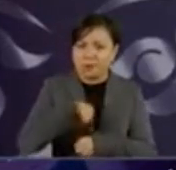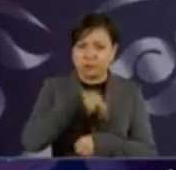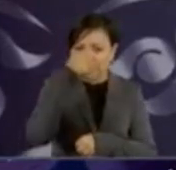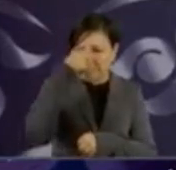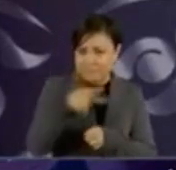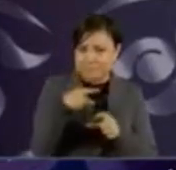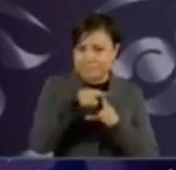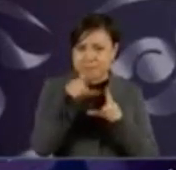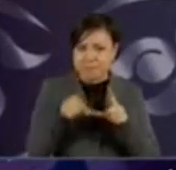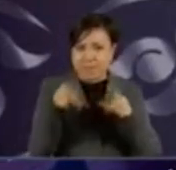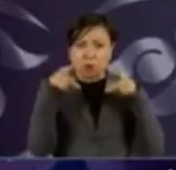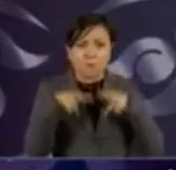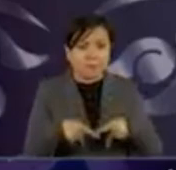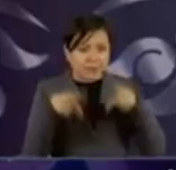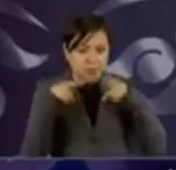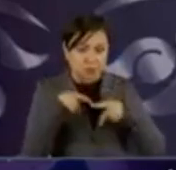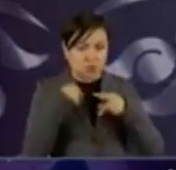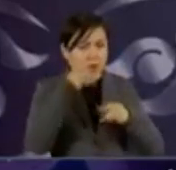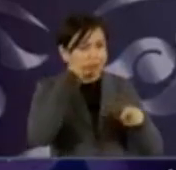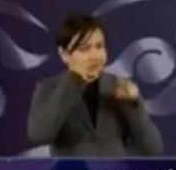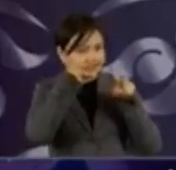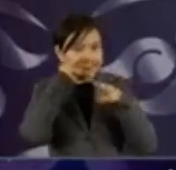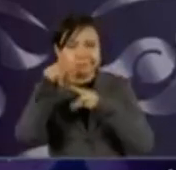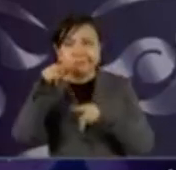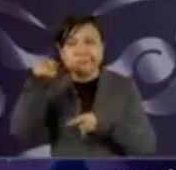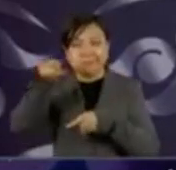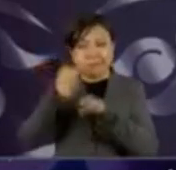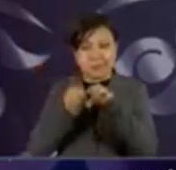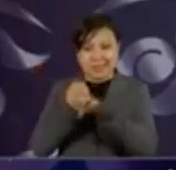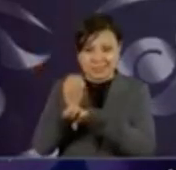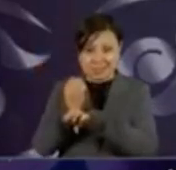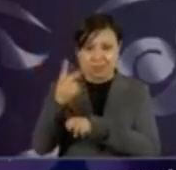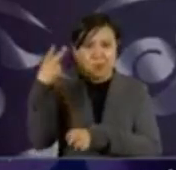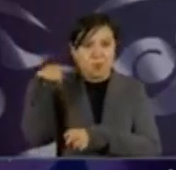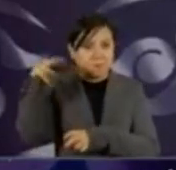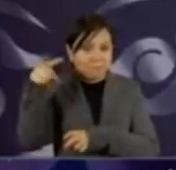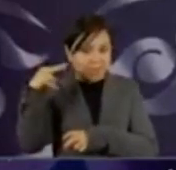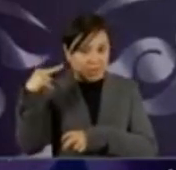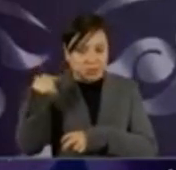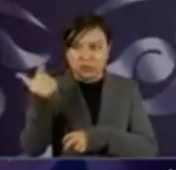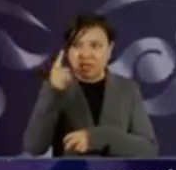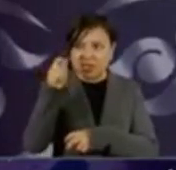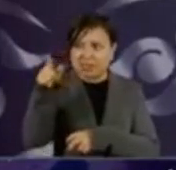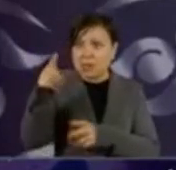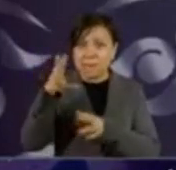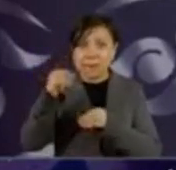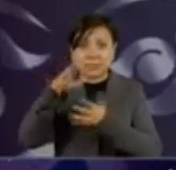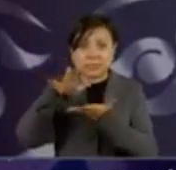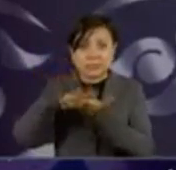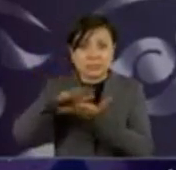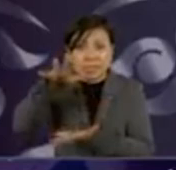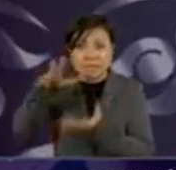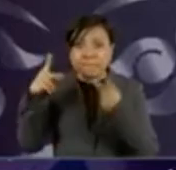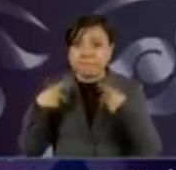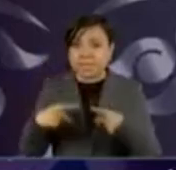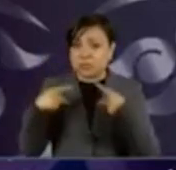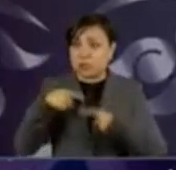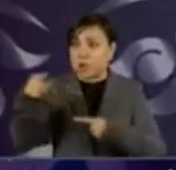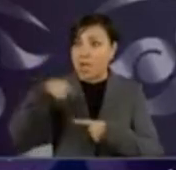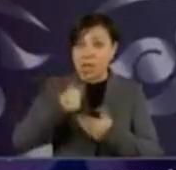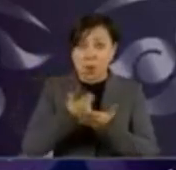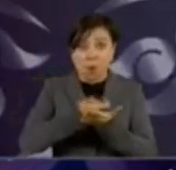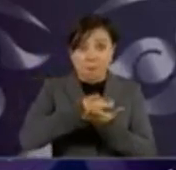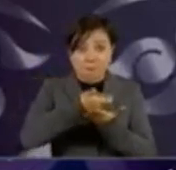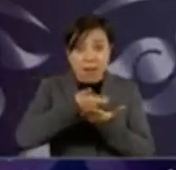hablar particularmente por los de Veracruz, muchos no tienen posibilidades de pagar los servicios de